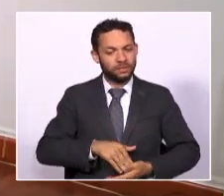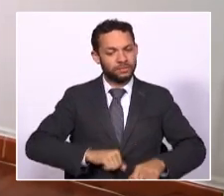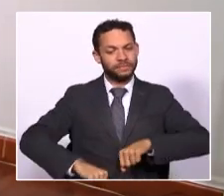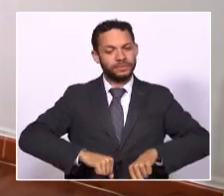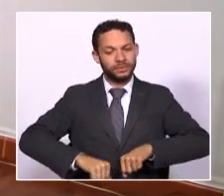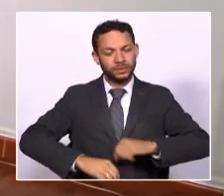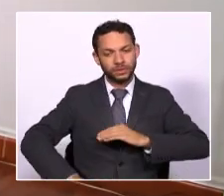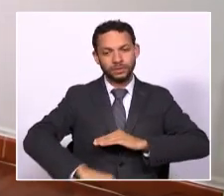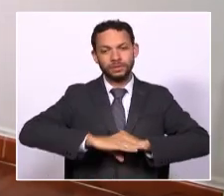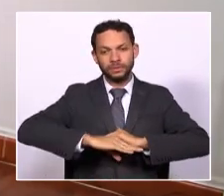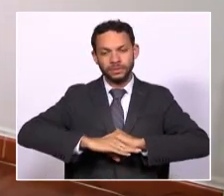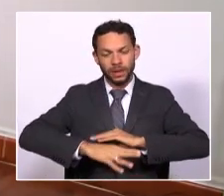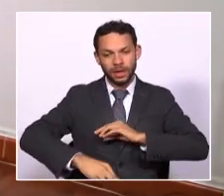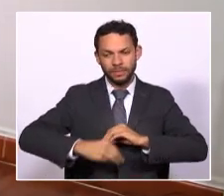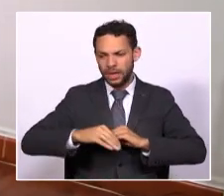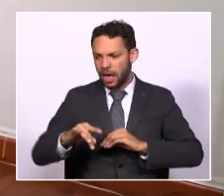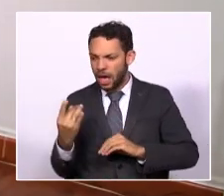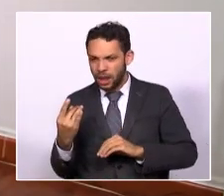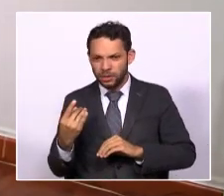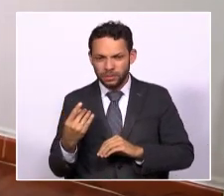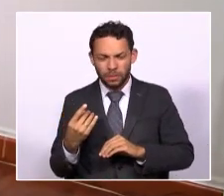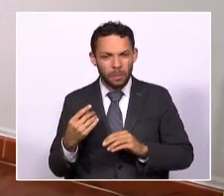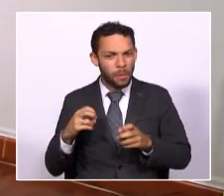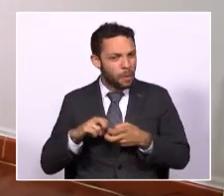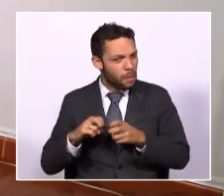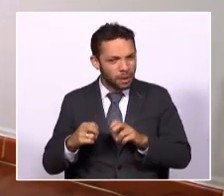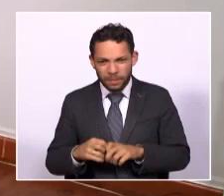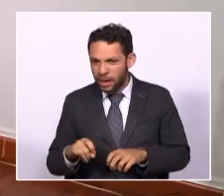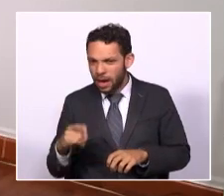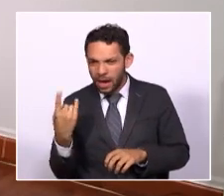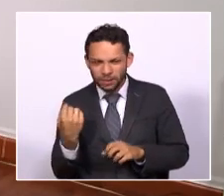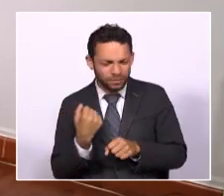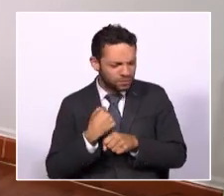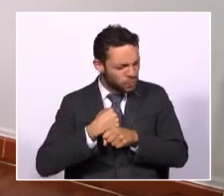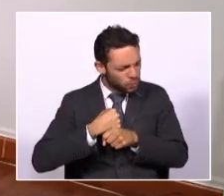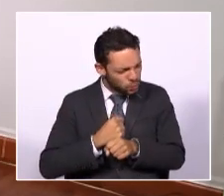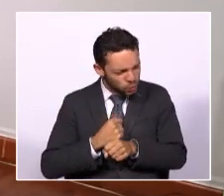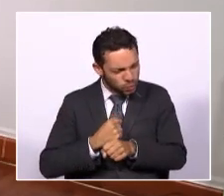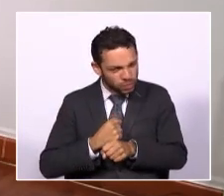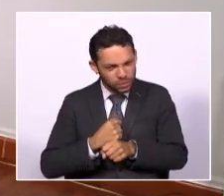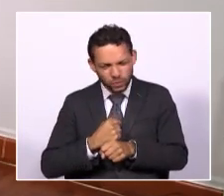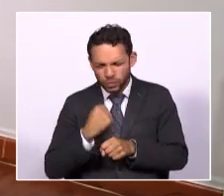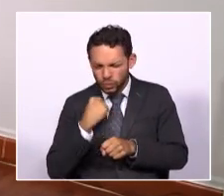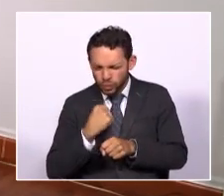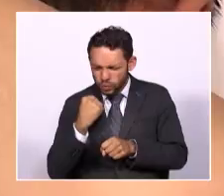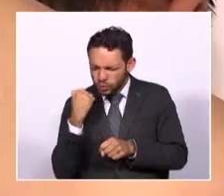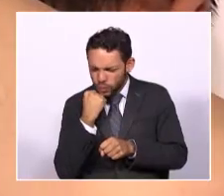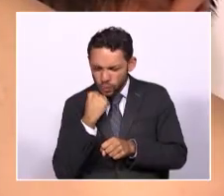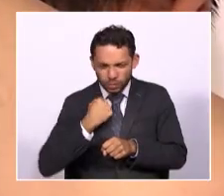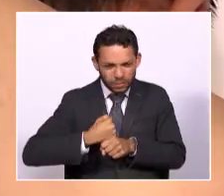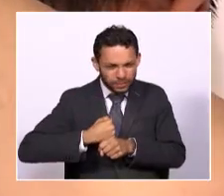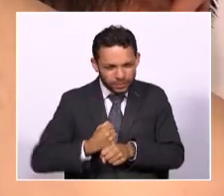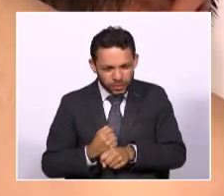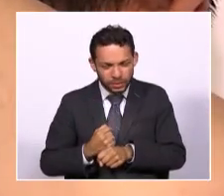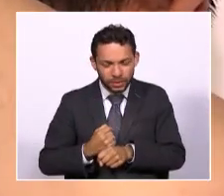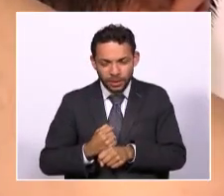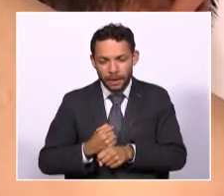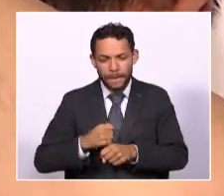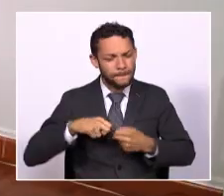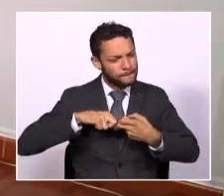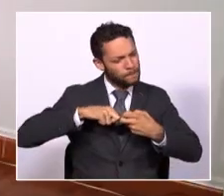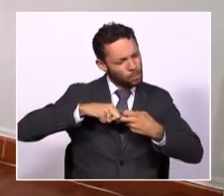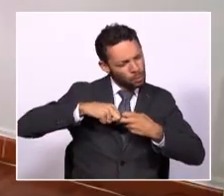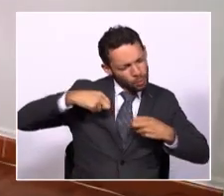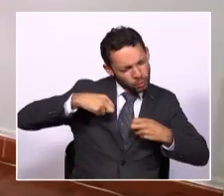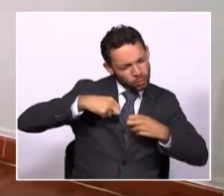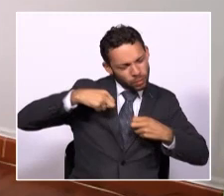de sobreestimulación de las raíces nerviosas por algún tipo de compresión, esos músculos están tensos. Alcanzamos a ver como unas